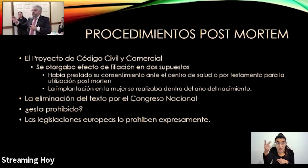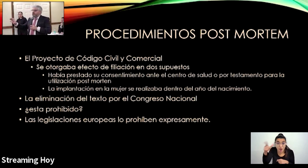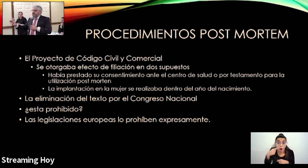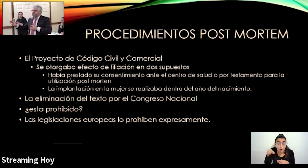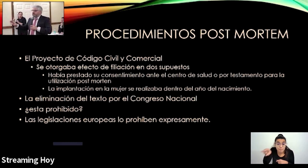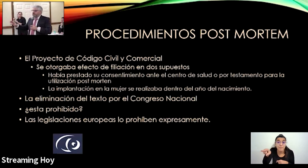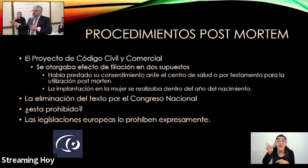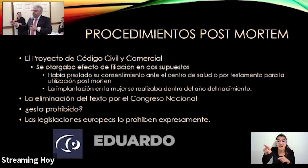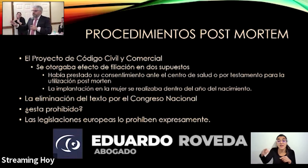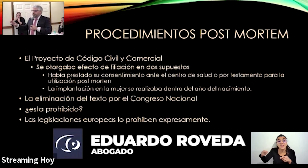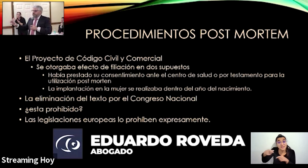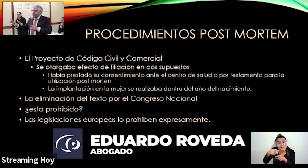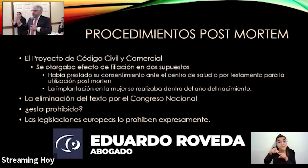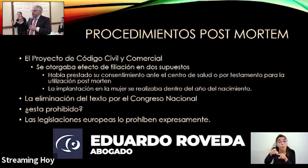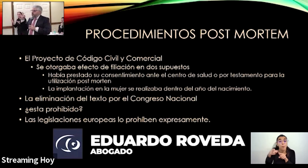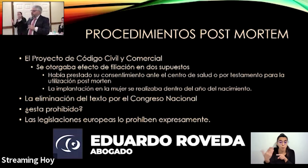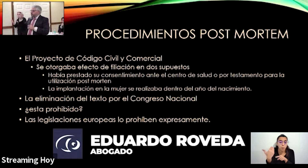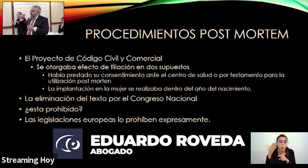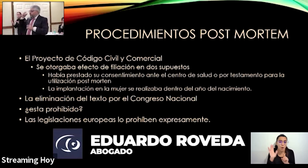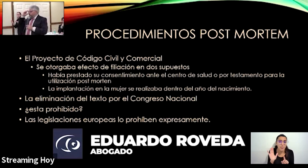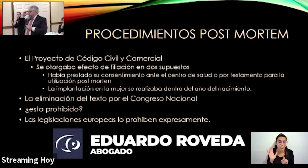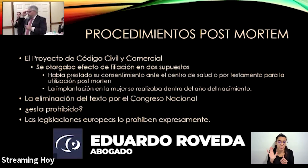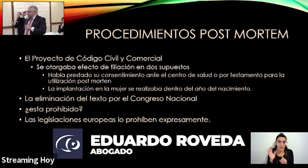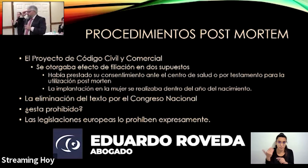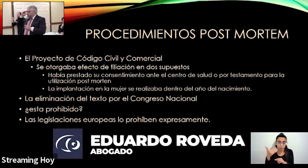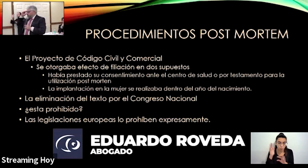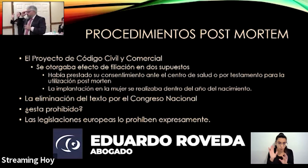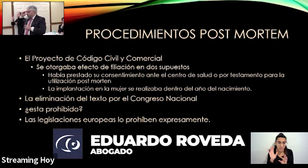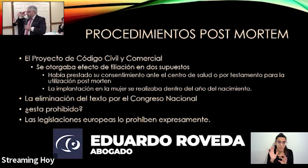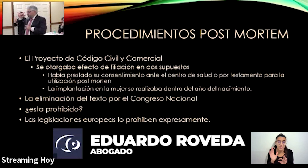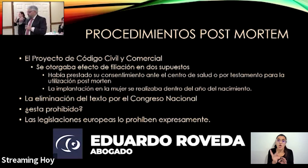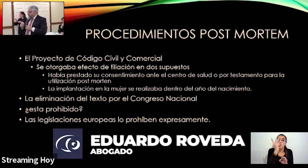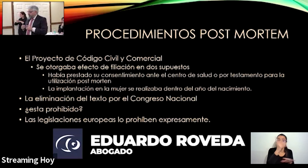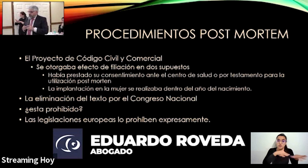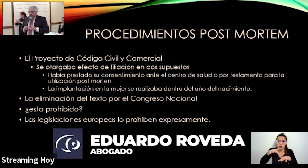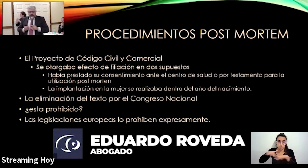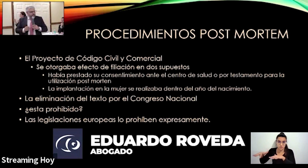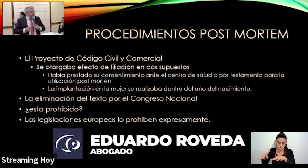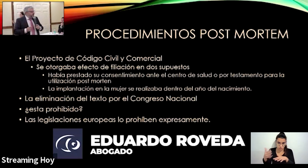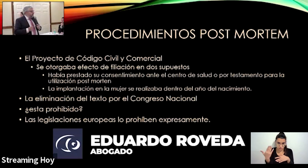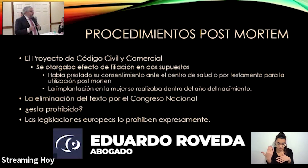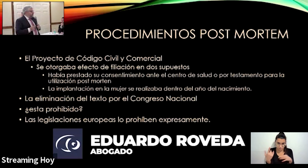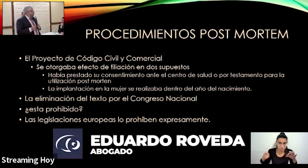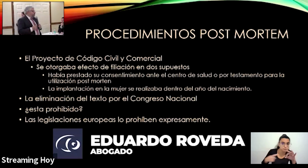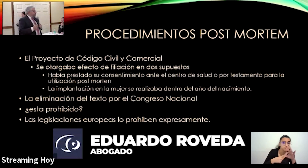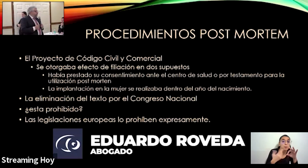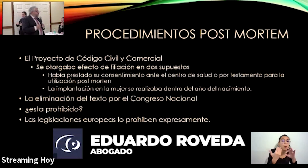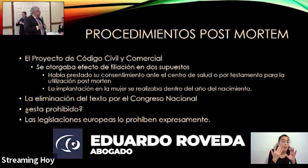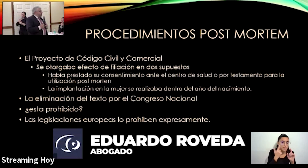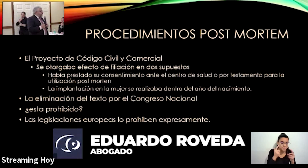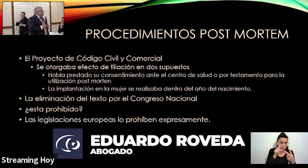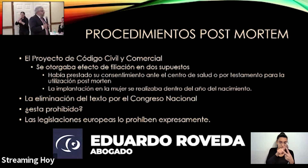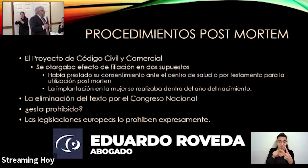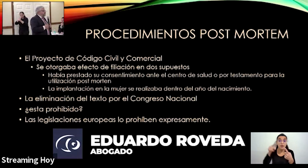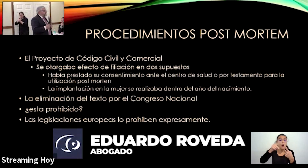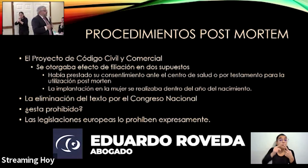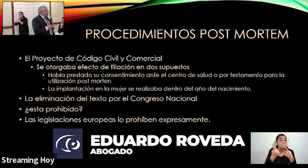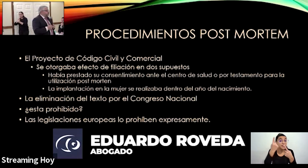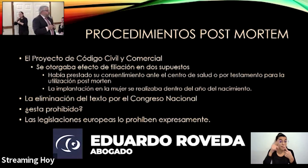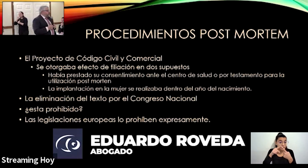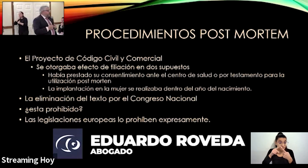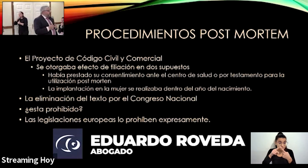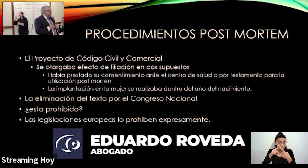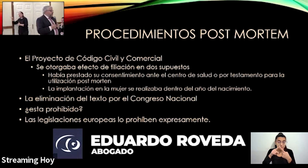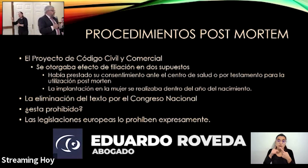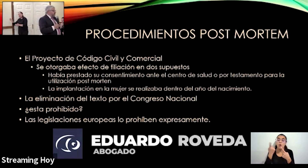material genético podía utilizarse en dos situaciones. La